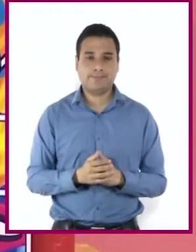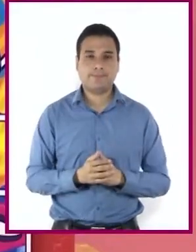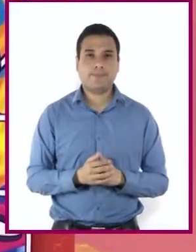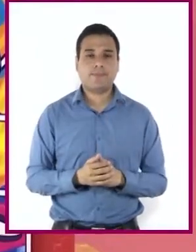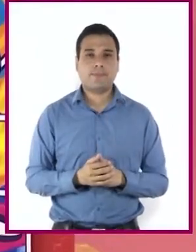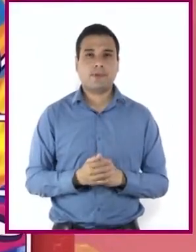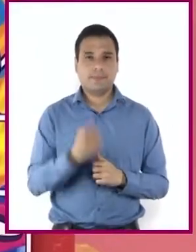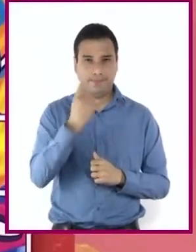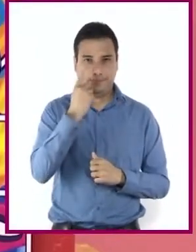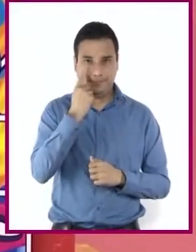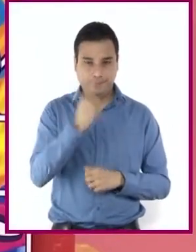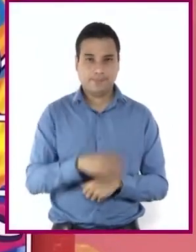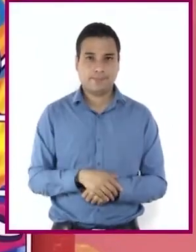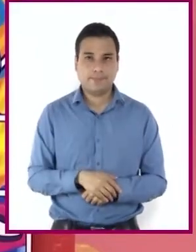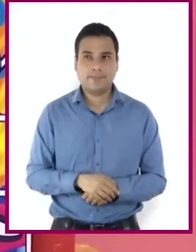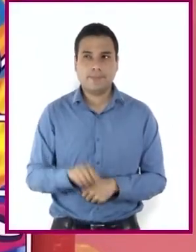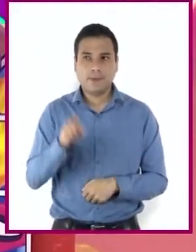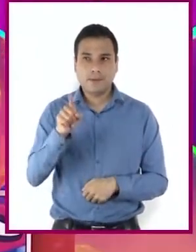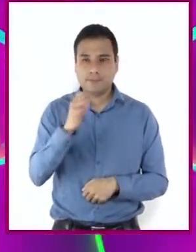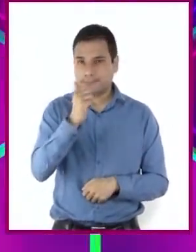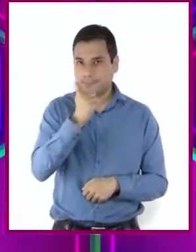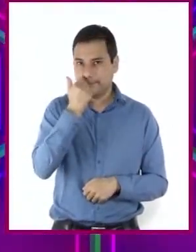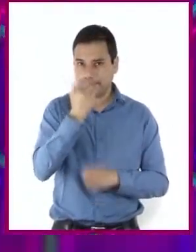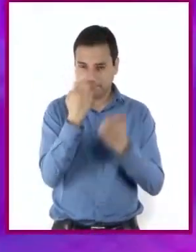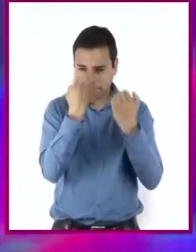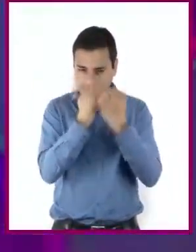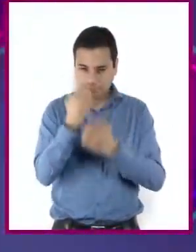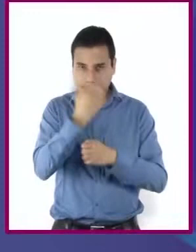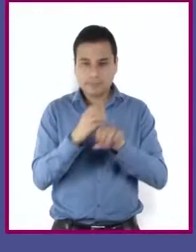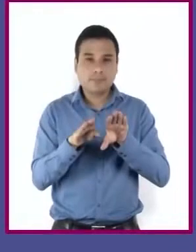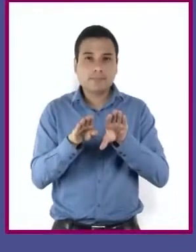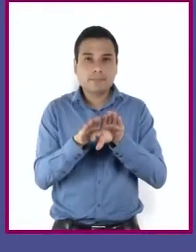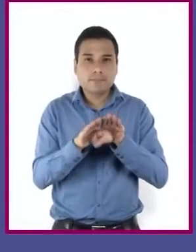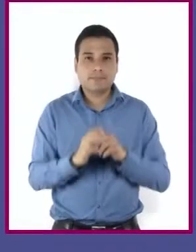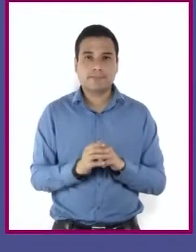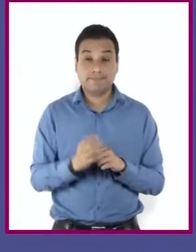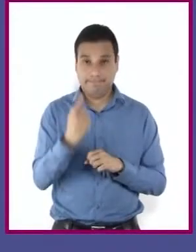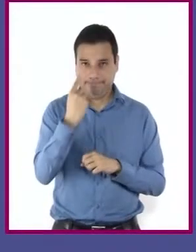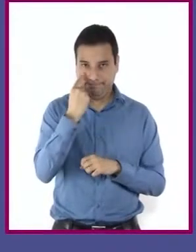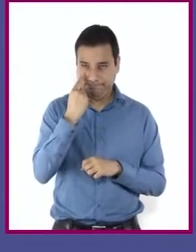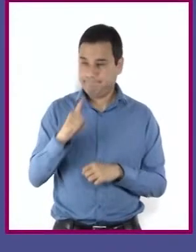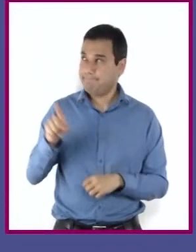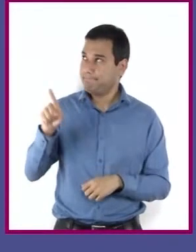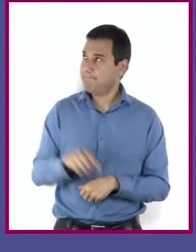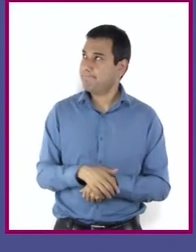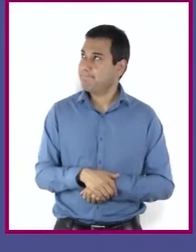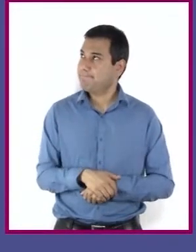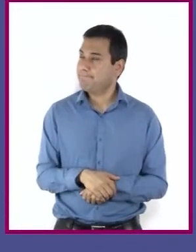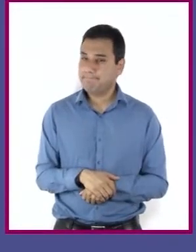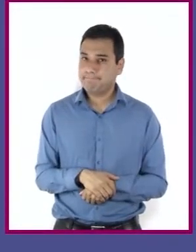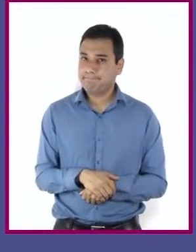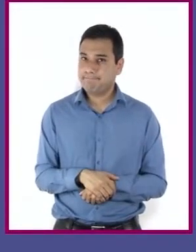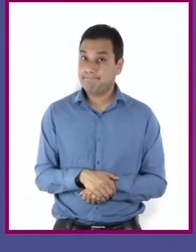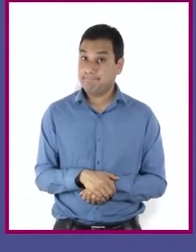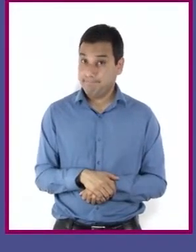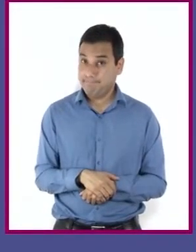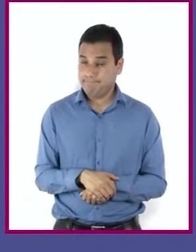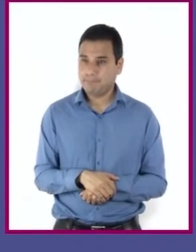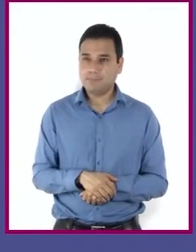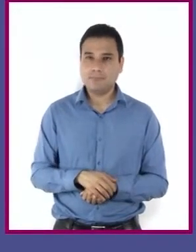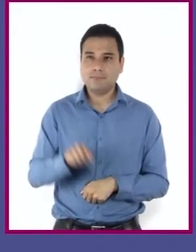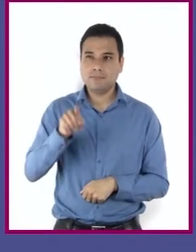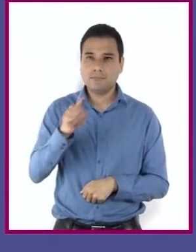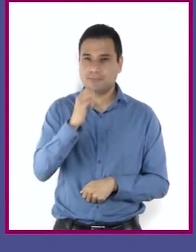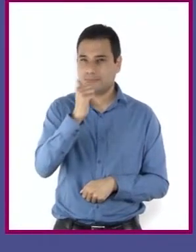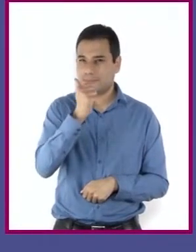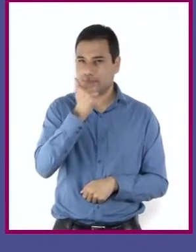cómo nuestra alumna se autoevaluó. Con esta autoevaluación podemos constatar que Renata